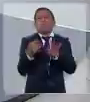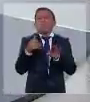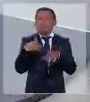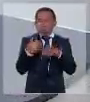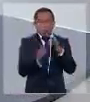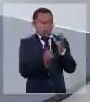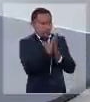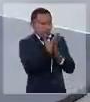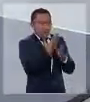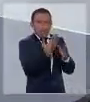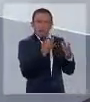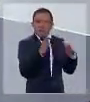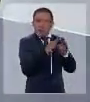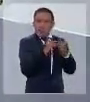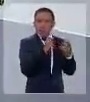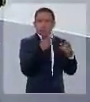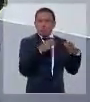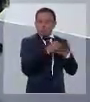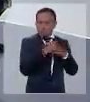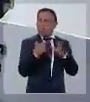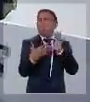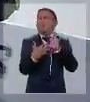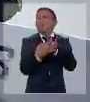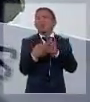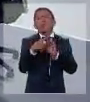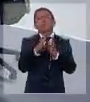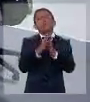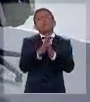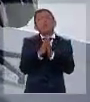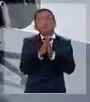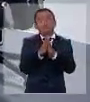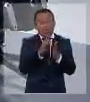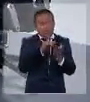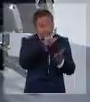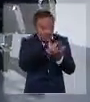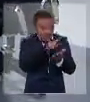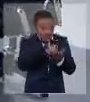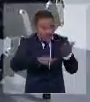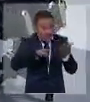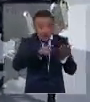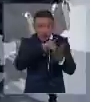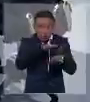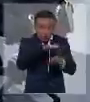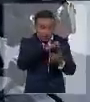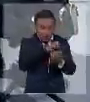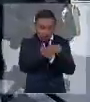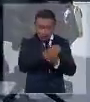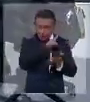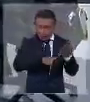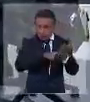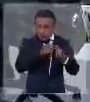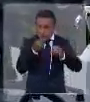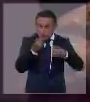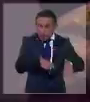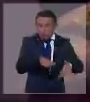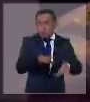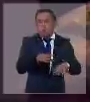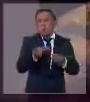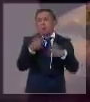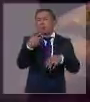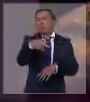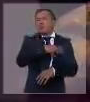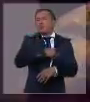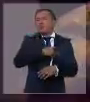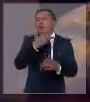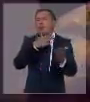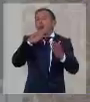hijos, no lo pongan cerca de la educación. Gracias, candidato. Tiene réplica el candidato Rodríguez Calderón. Más una pregunta, Andrés.